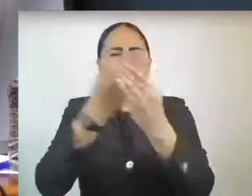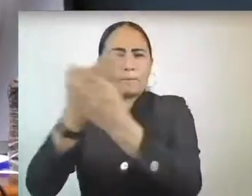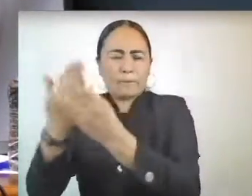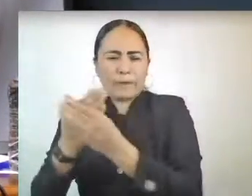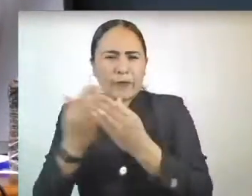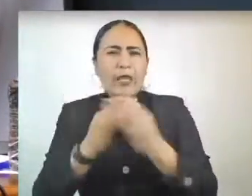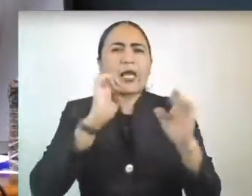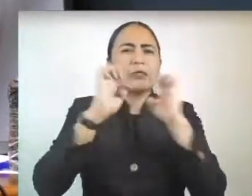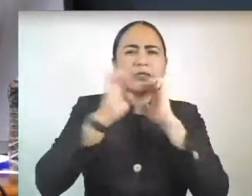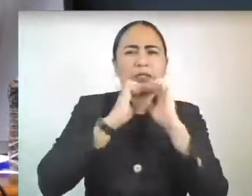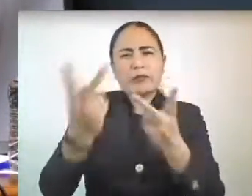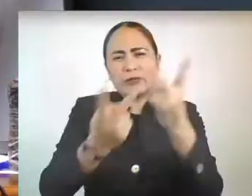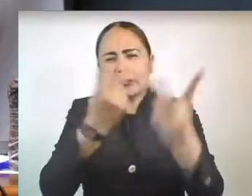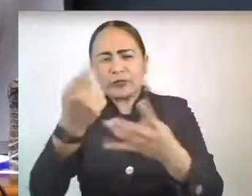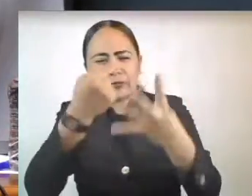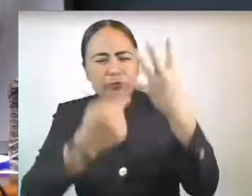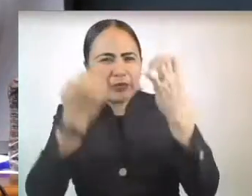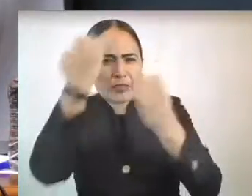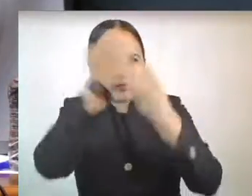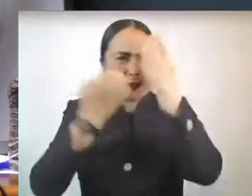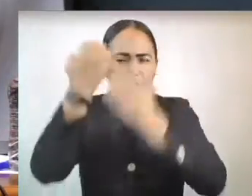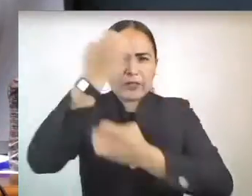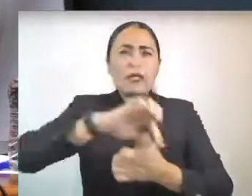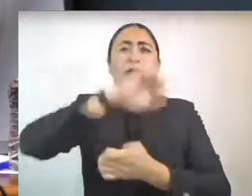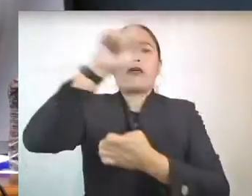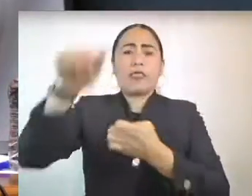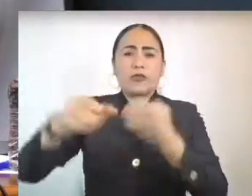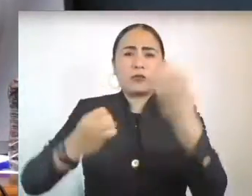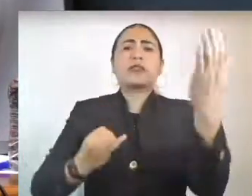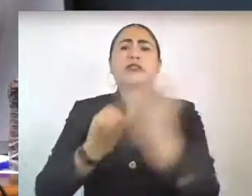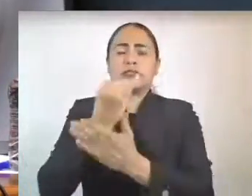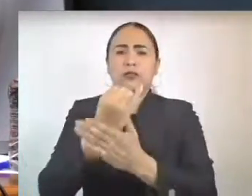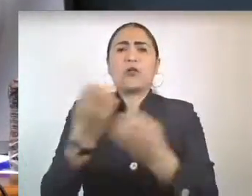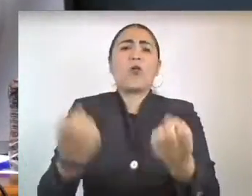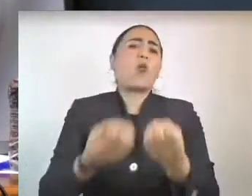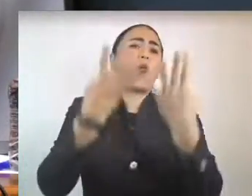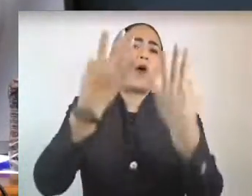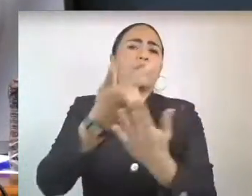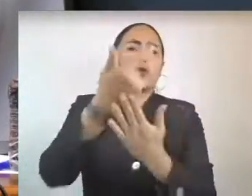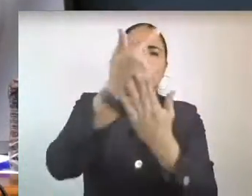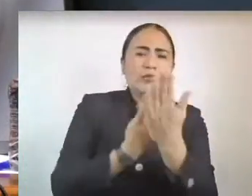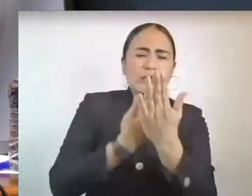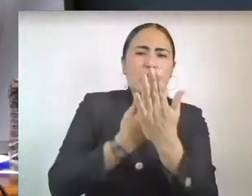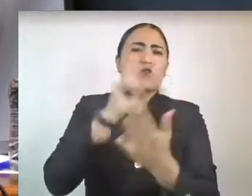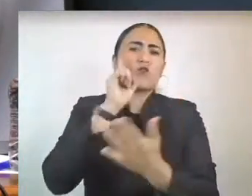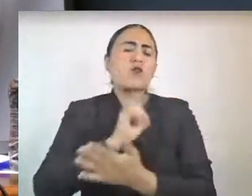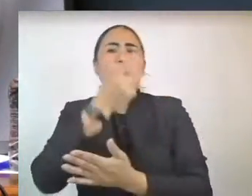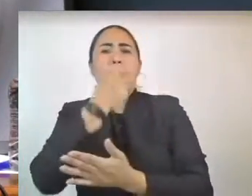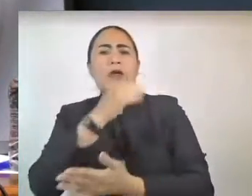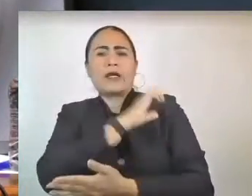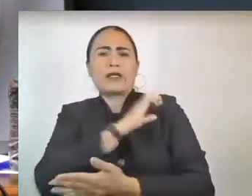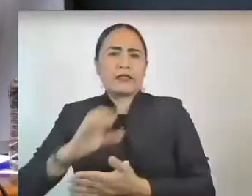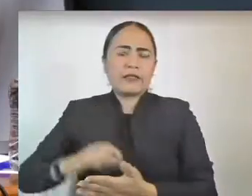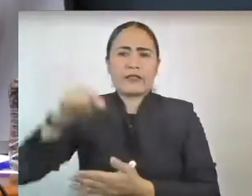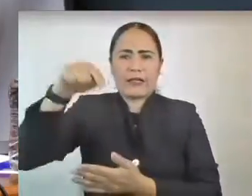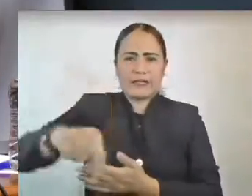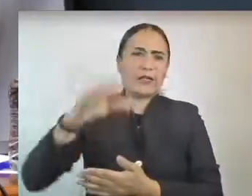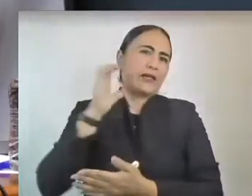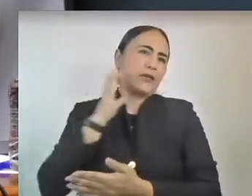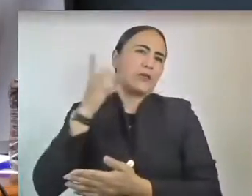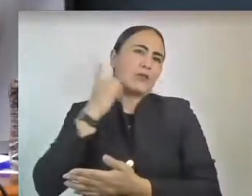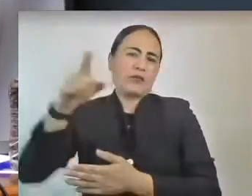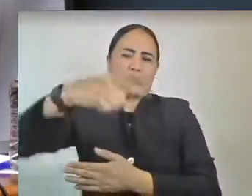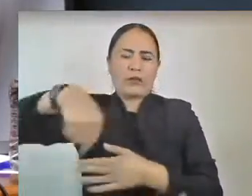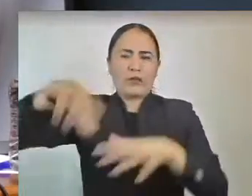entrevistas para la formulación del dictamen que contenga la lista de candidatos aptos para ser votados por el Pleno de la Asamblea.